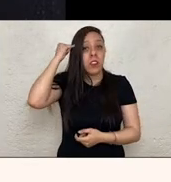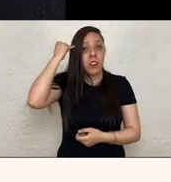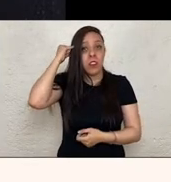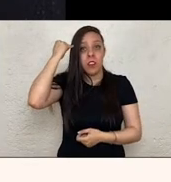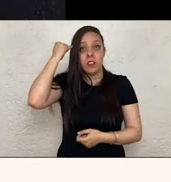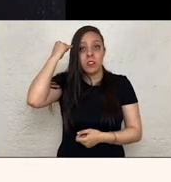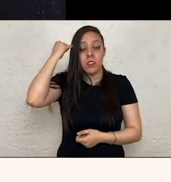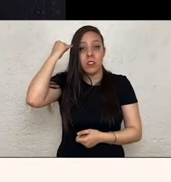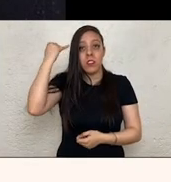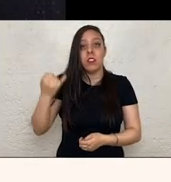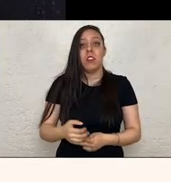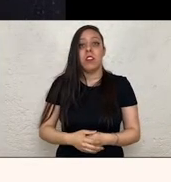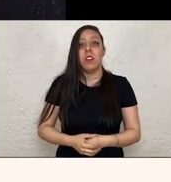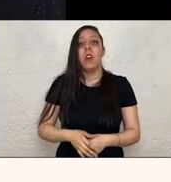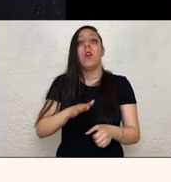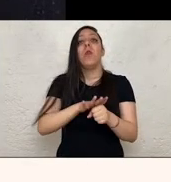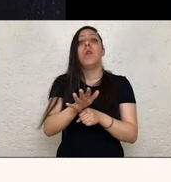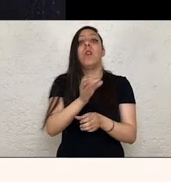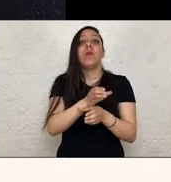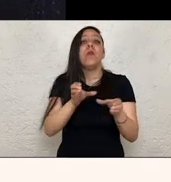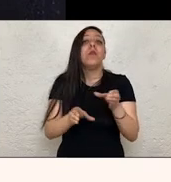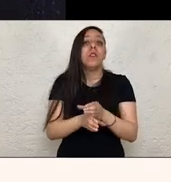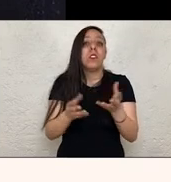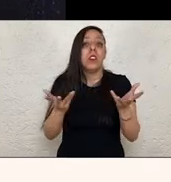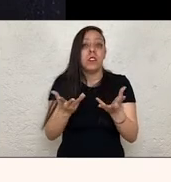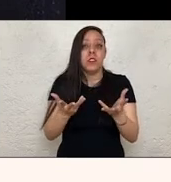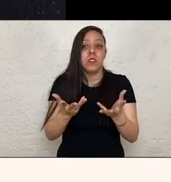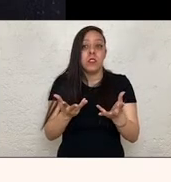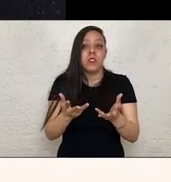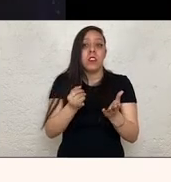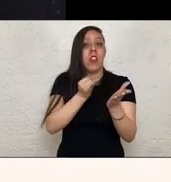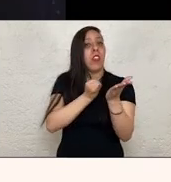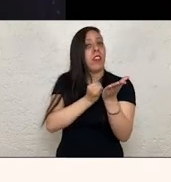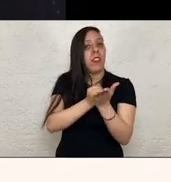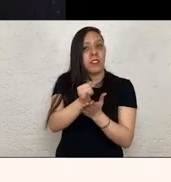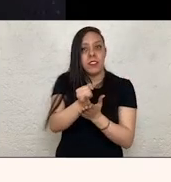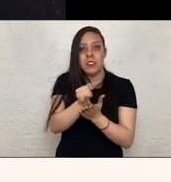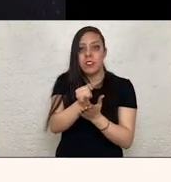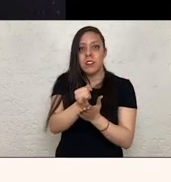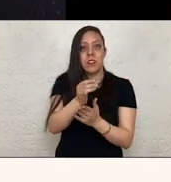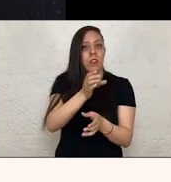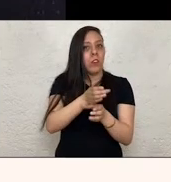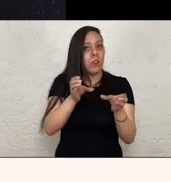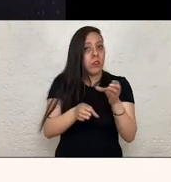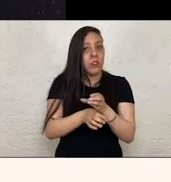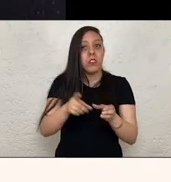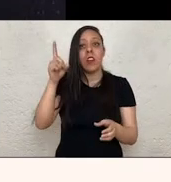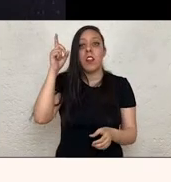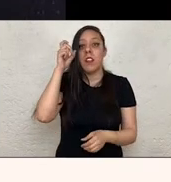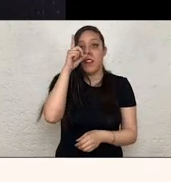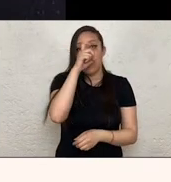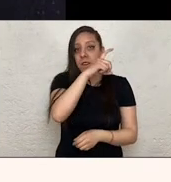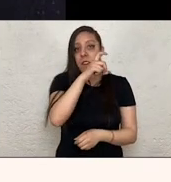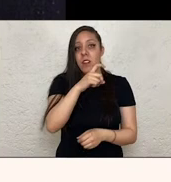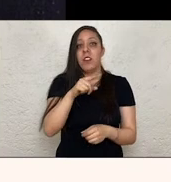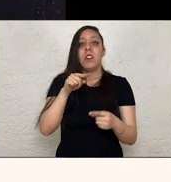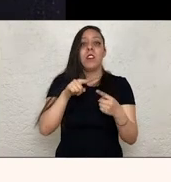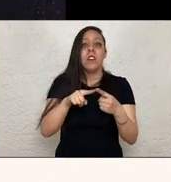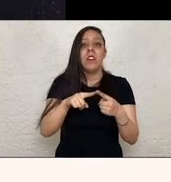indígena tenía que hacer varias decisiones bien